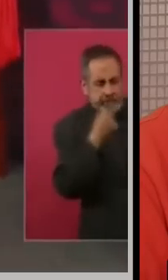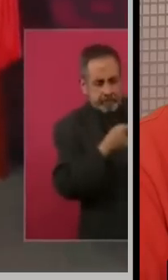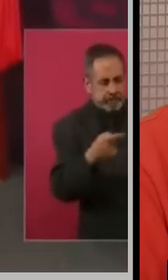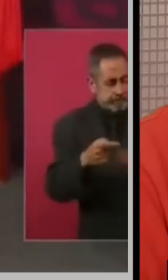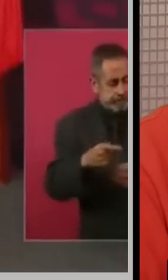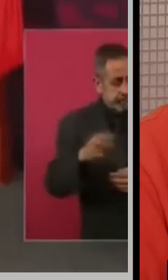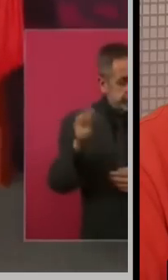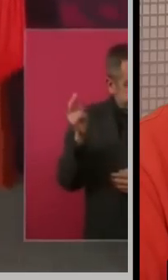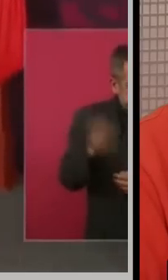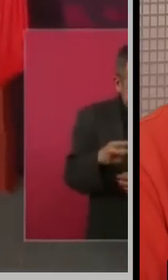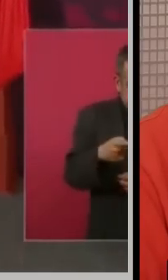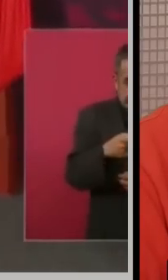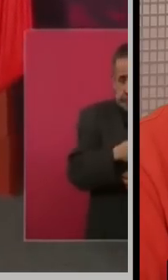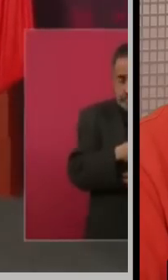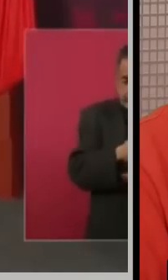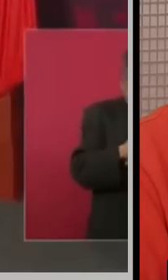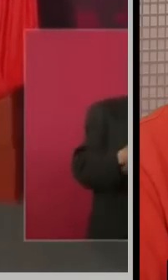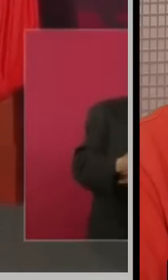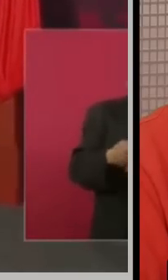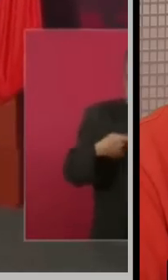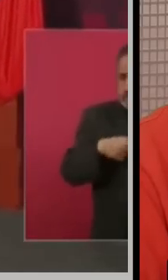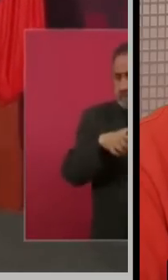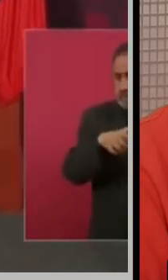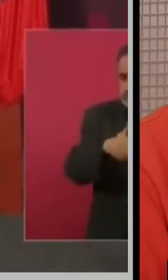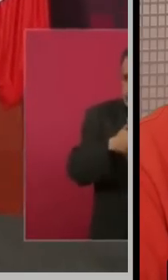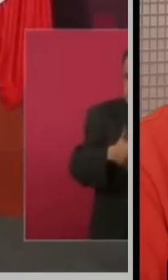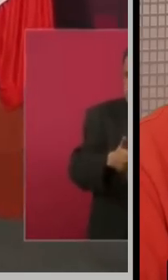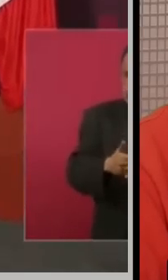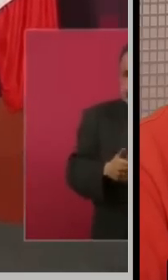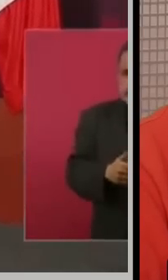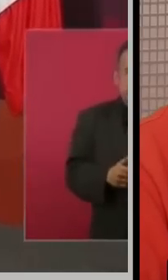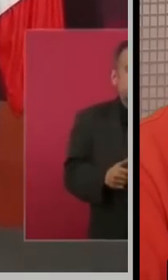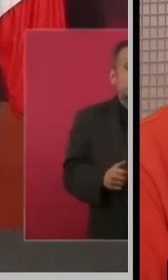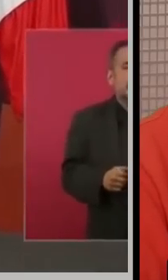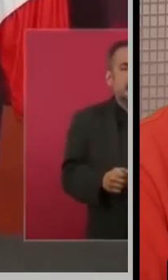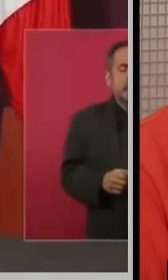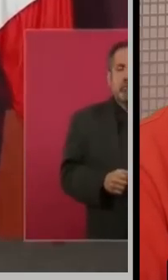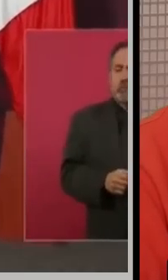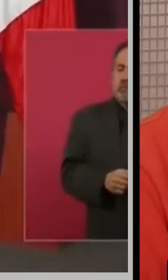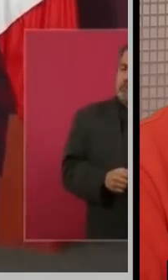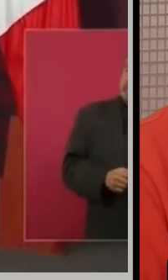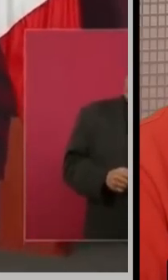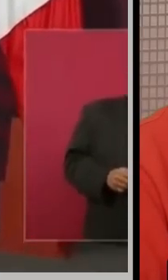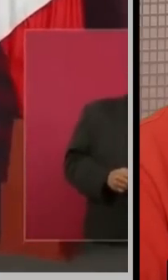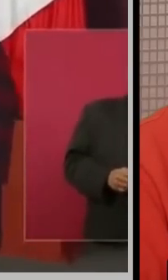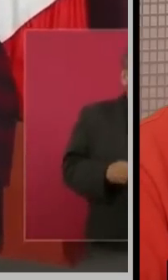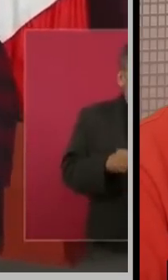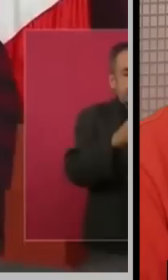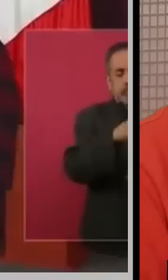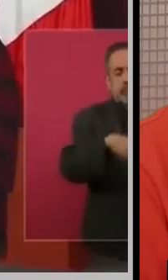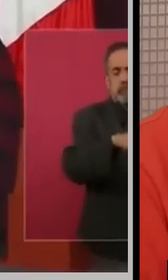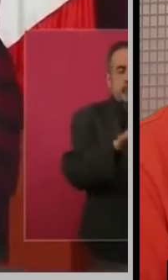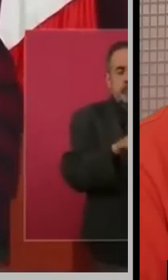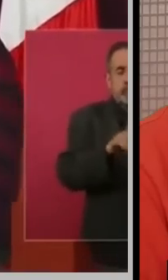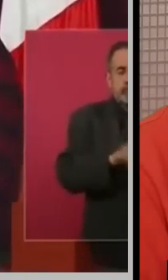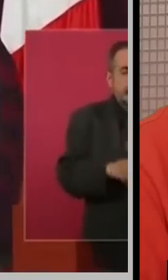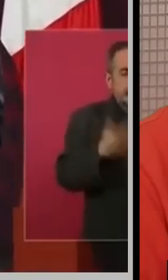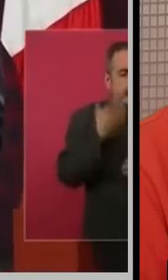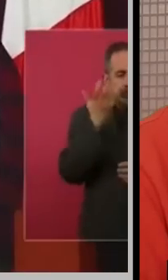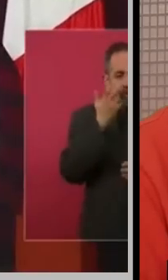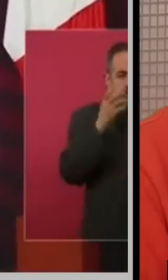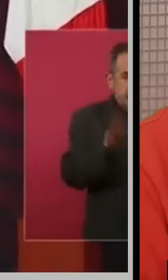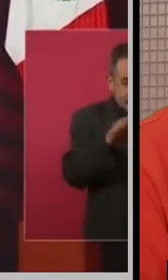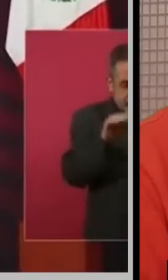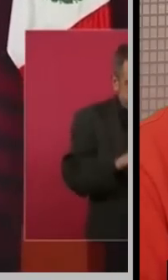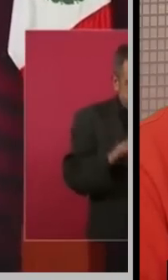si realmente ayudan a la gente o son mecanismos